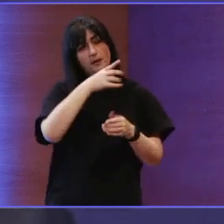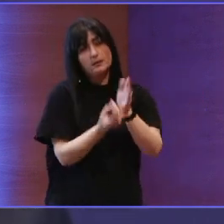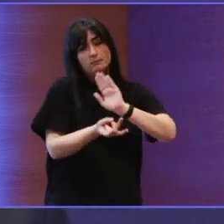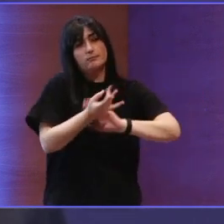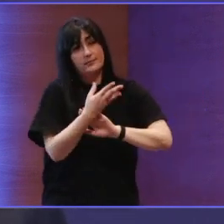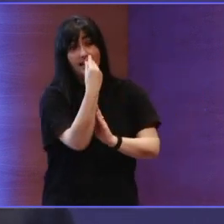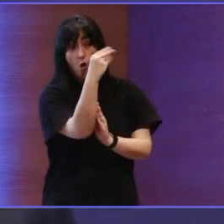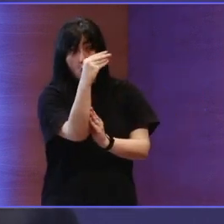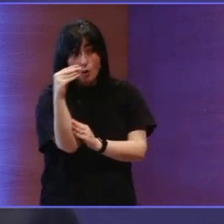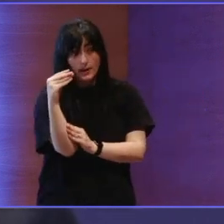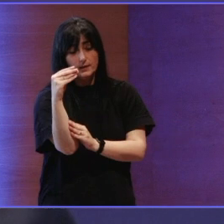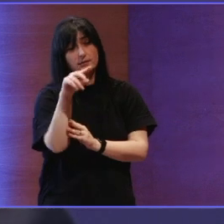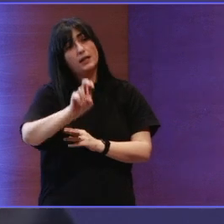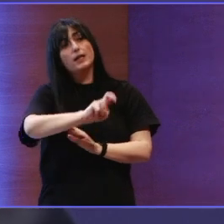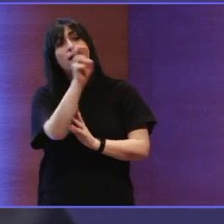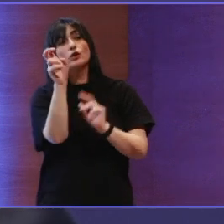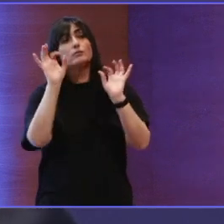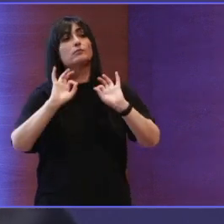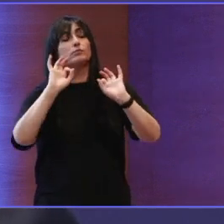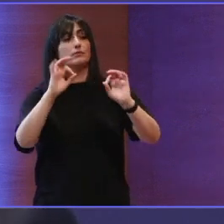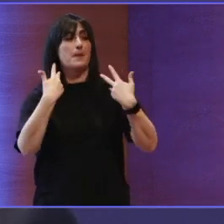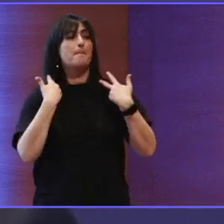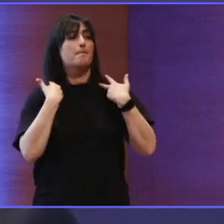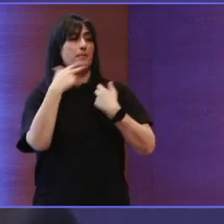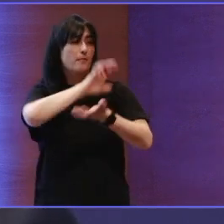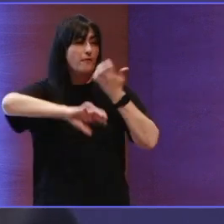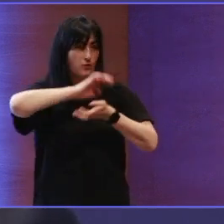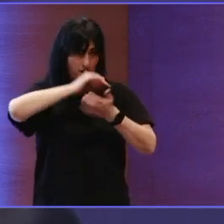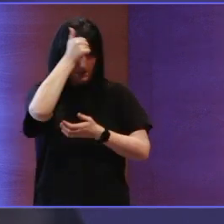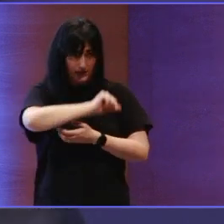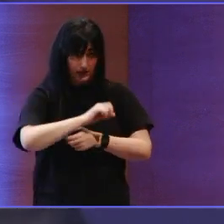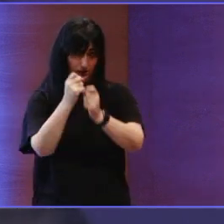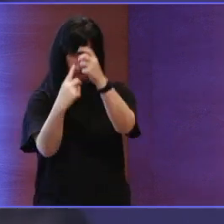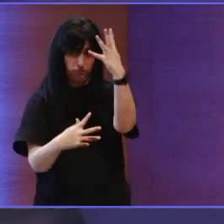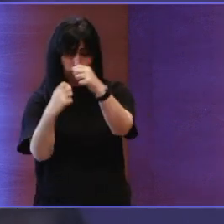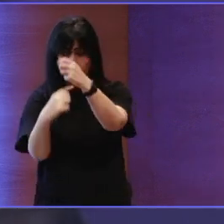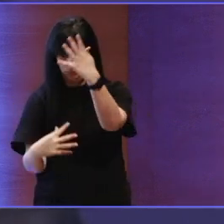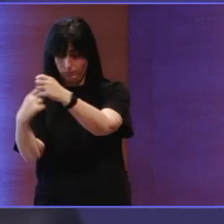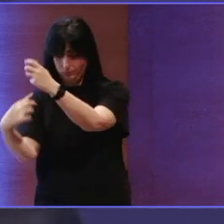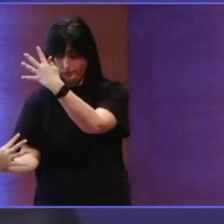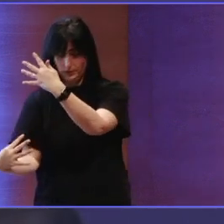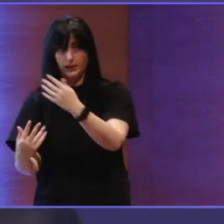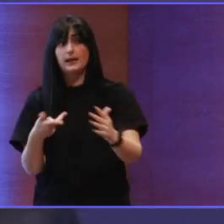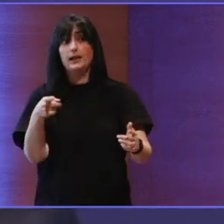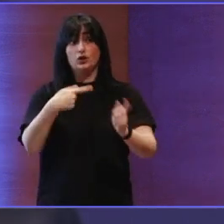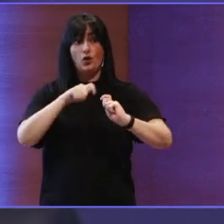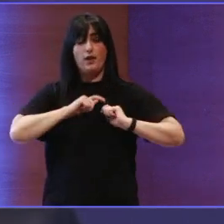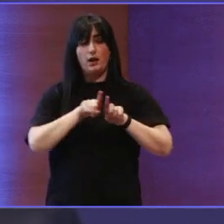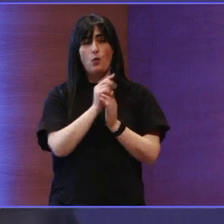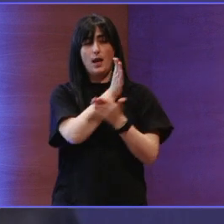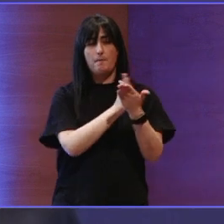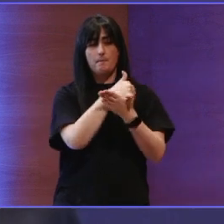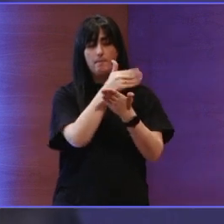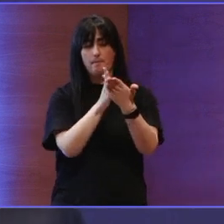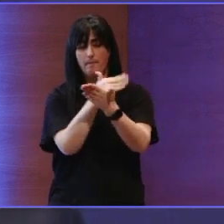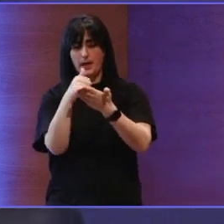de jóvenes y un diagnóstico especializado para Víctimas de violencia machista y esto nos permite parametrizar todas las intervenciones de cada una de